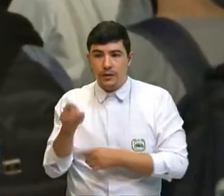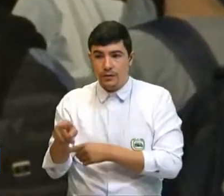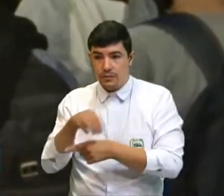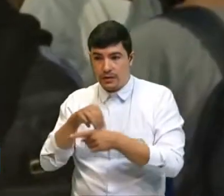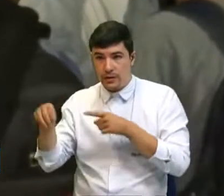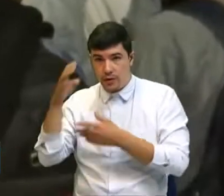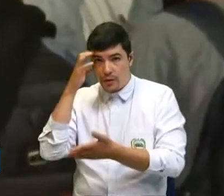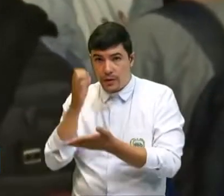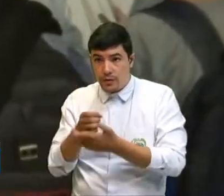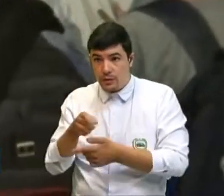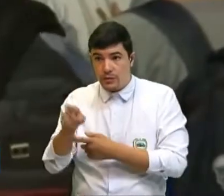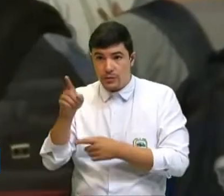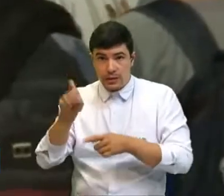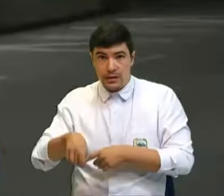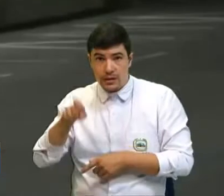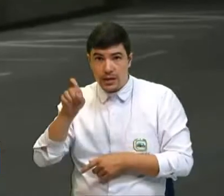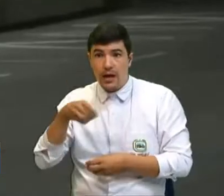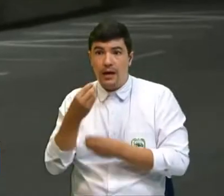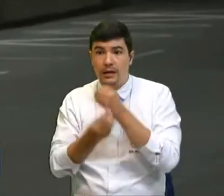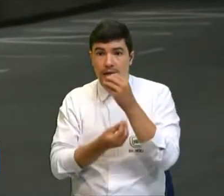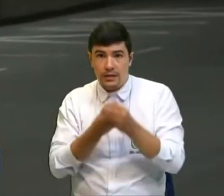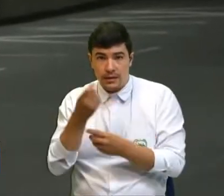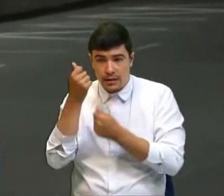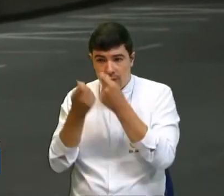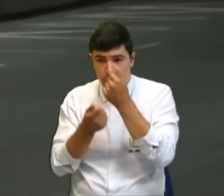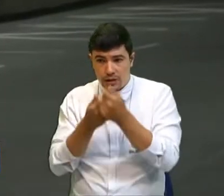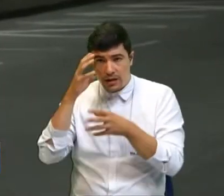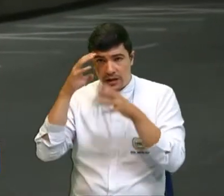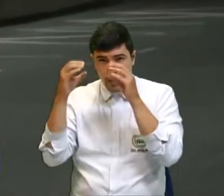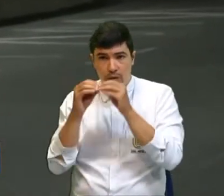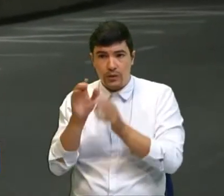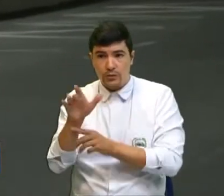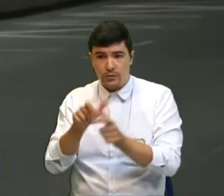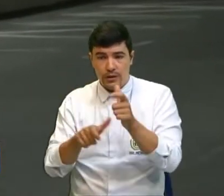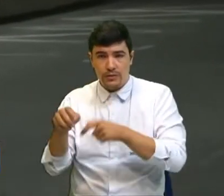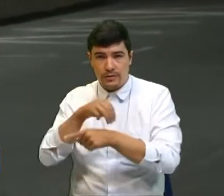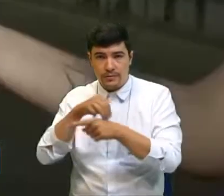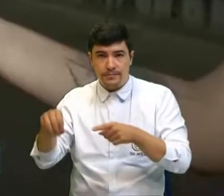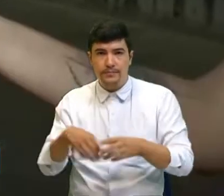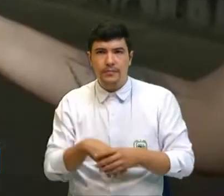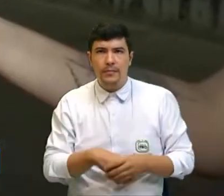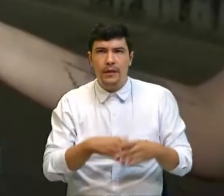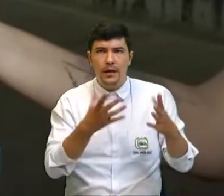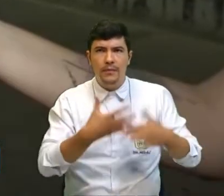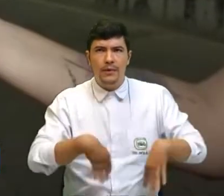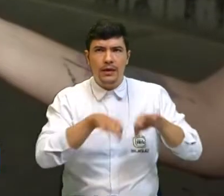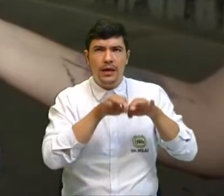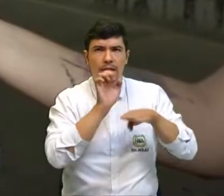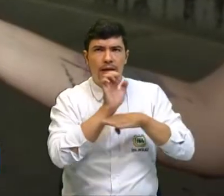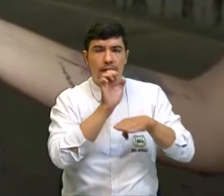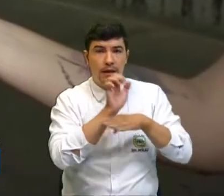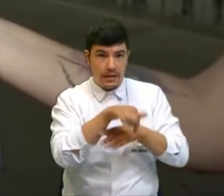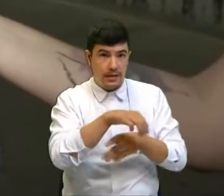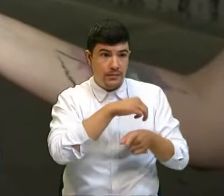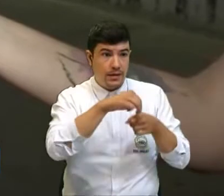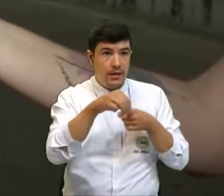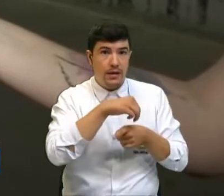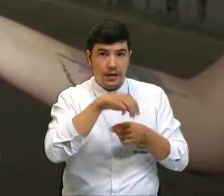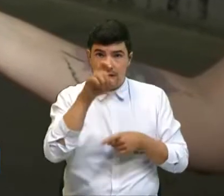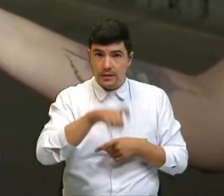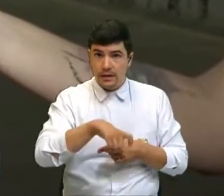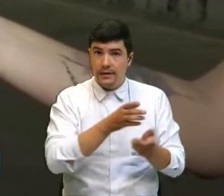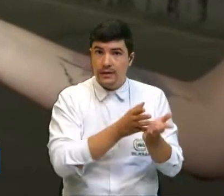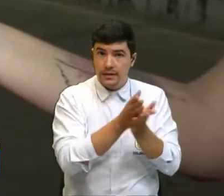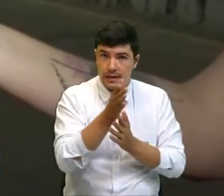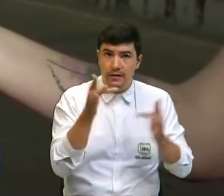pronunció frente a la necesidad de hacer ese tipo de negociaciones con sus usuarios es importante para el ente gestor mantener un contacto directo